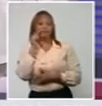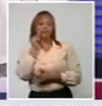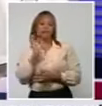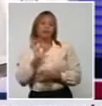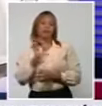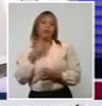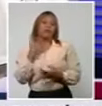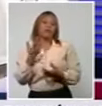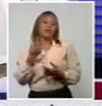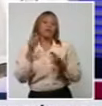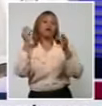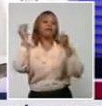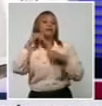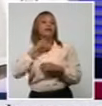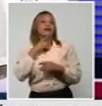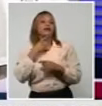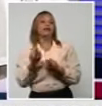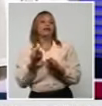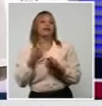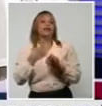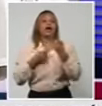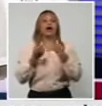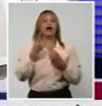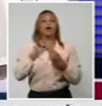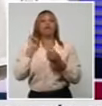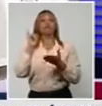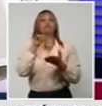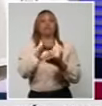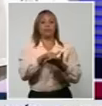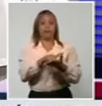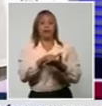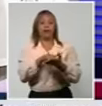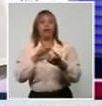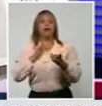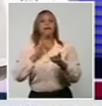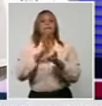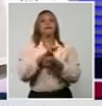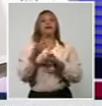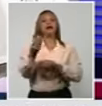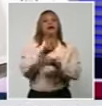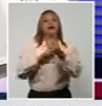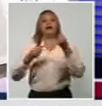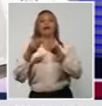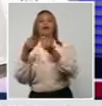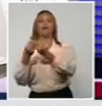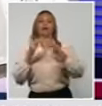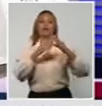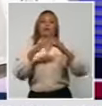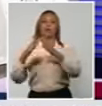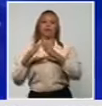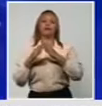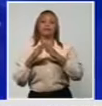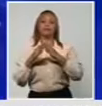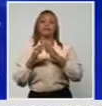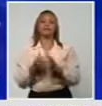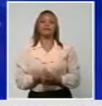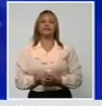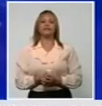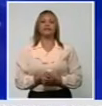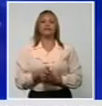tener claro que independientemente de que son viajeros, pero también comienzan a interactuar con la población que se encuentra en el país. Doctor Carmelo,